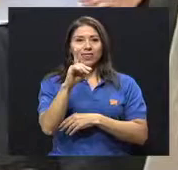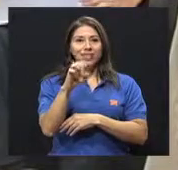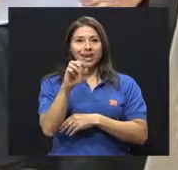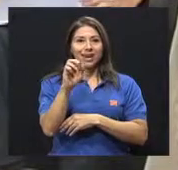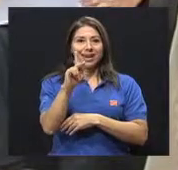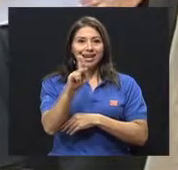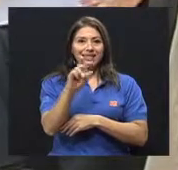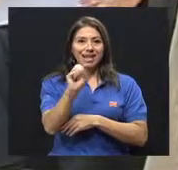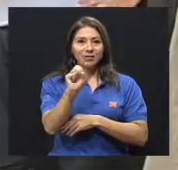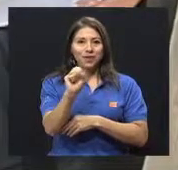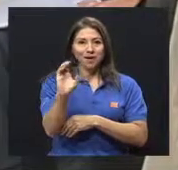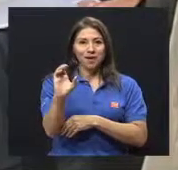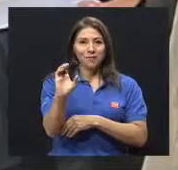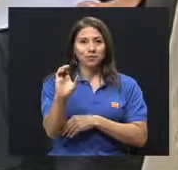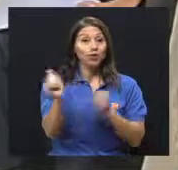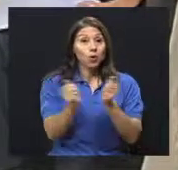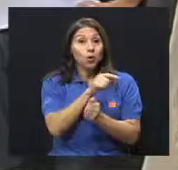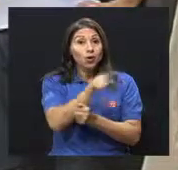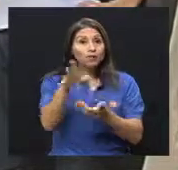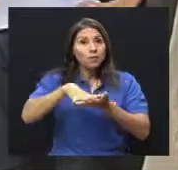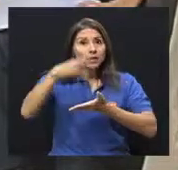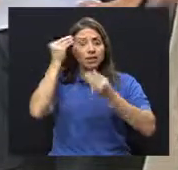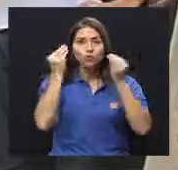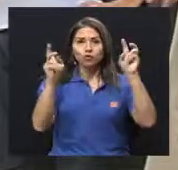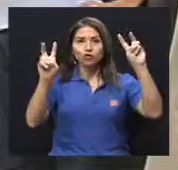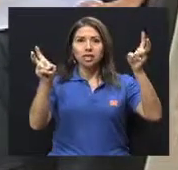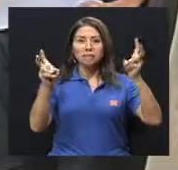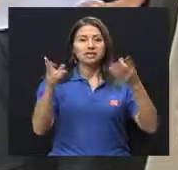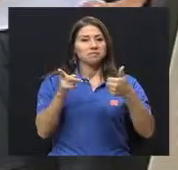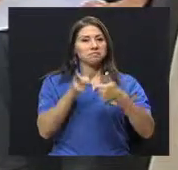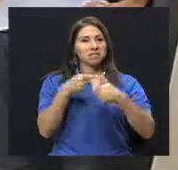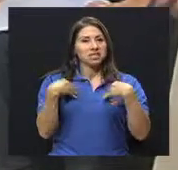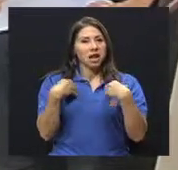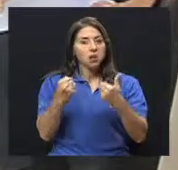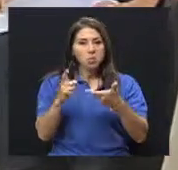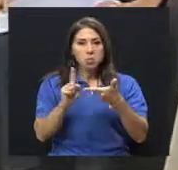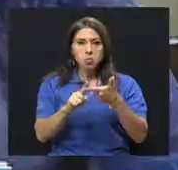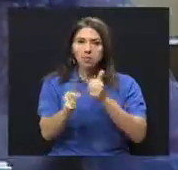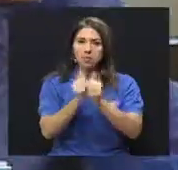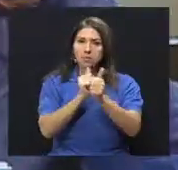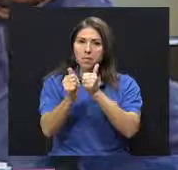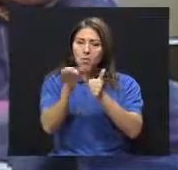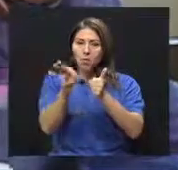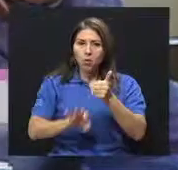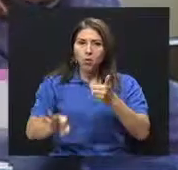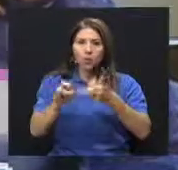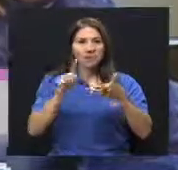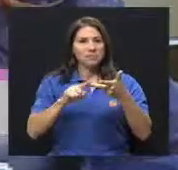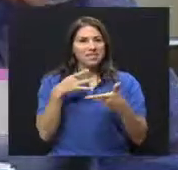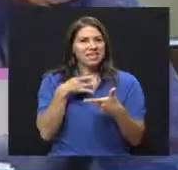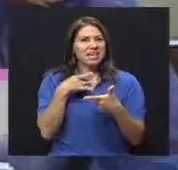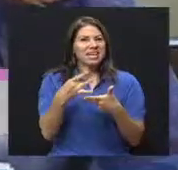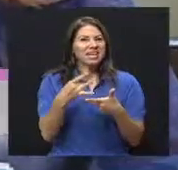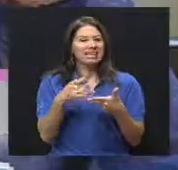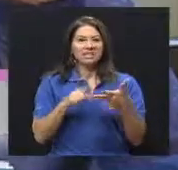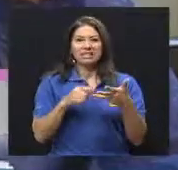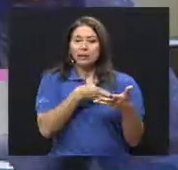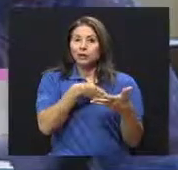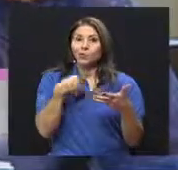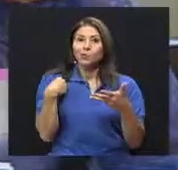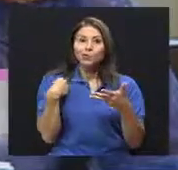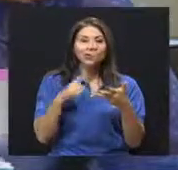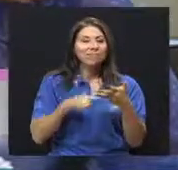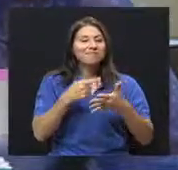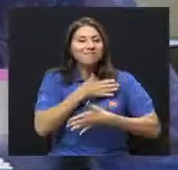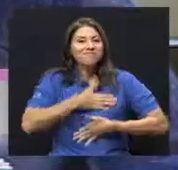y con ellos vamos aprendiendo sobre muchos temas, entre ellos la salud, la importancia de hacer deporte, sus intereses, qué les gusta, sus aficiones,